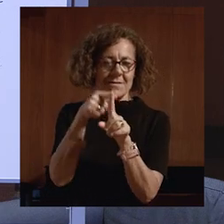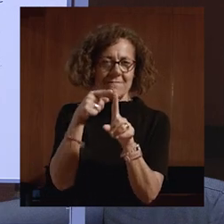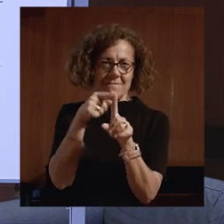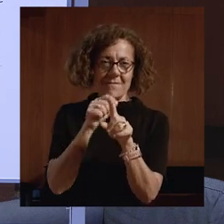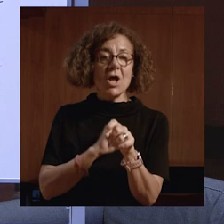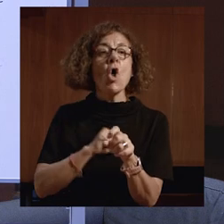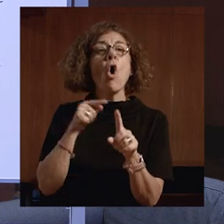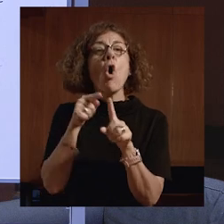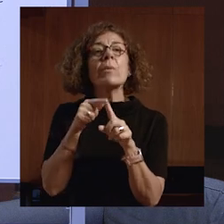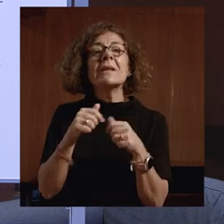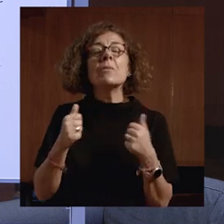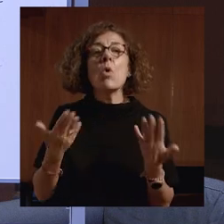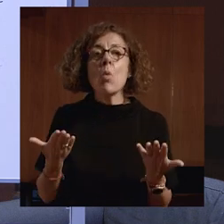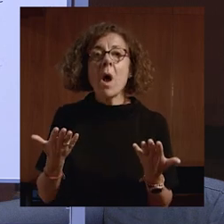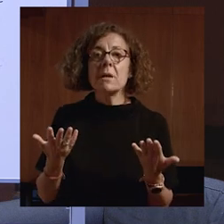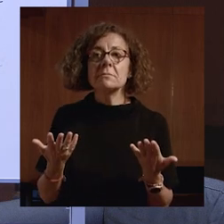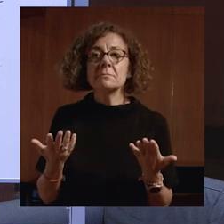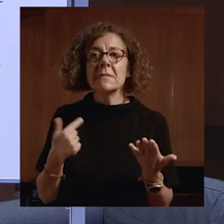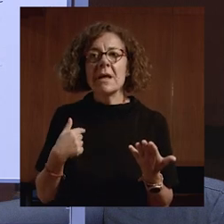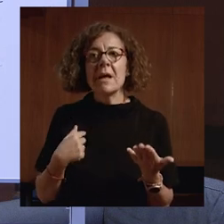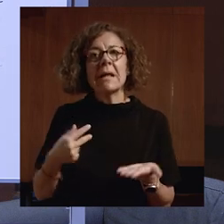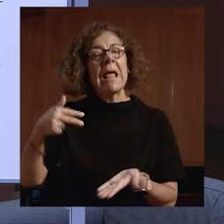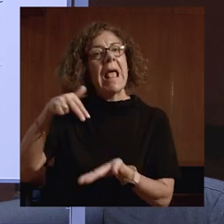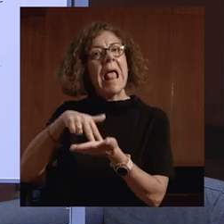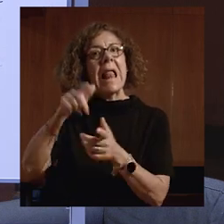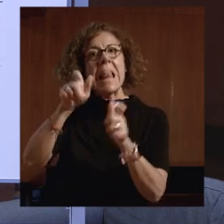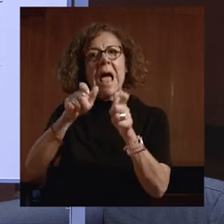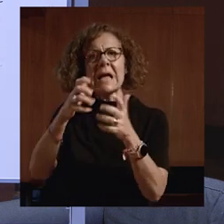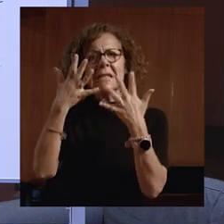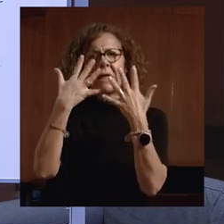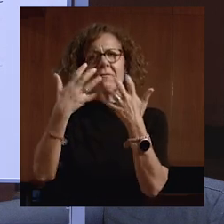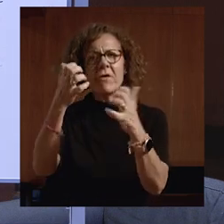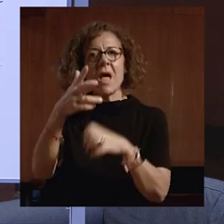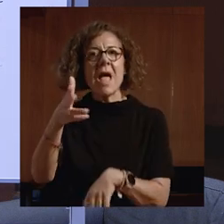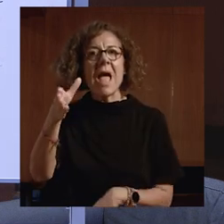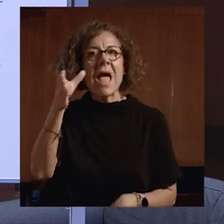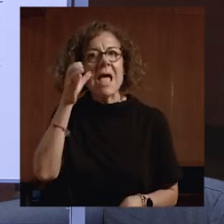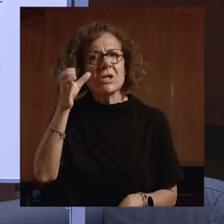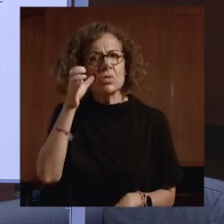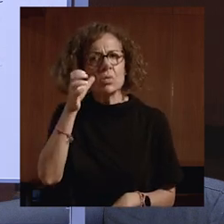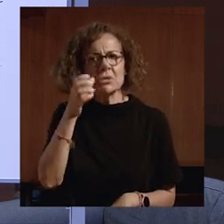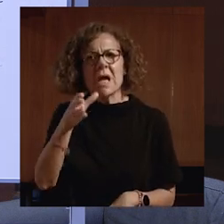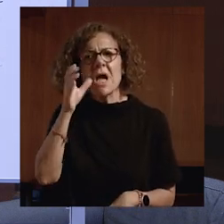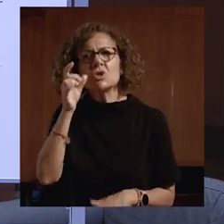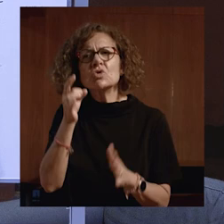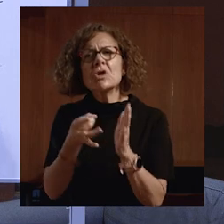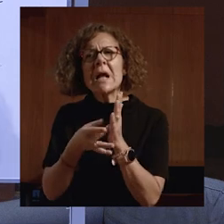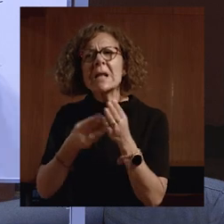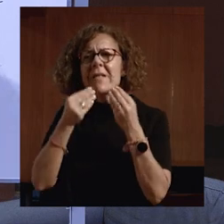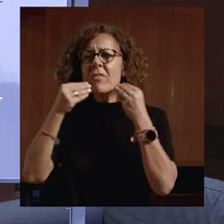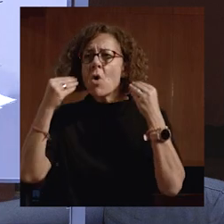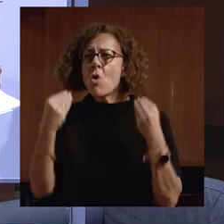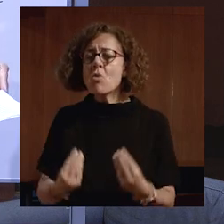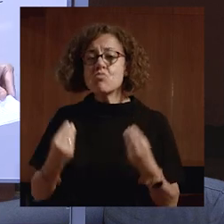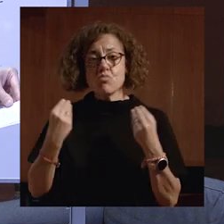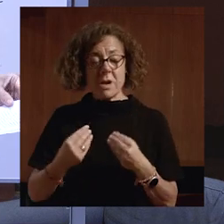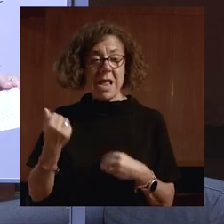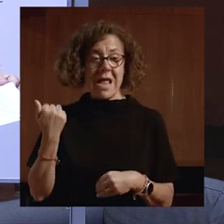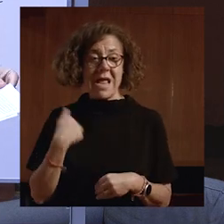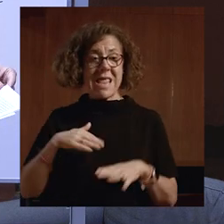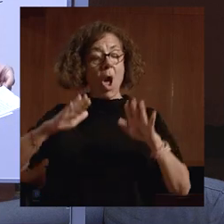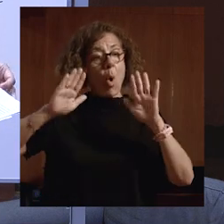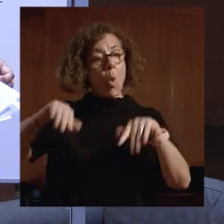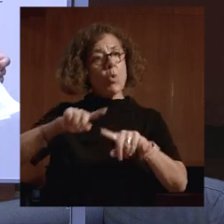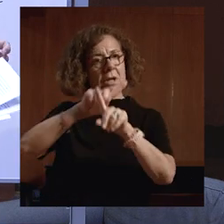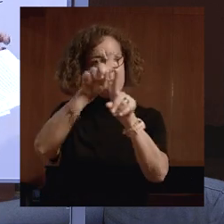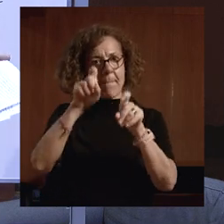es subirte al público al escenario. Te escuchan con una calidad mucho mayor. Y bueno, llegamos a la